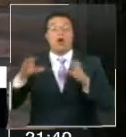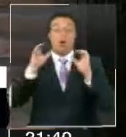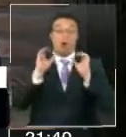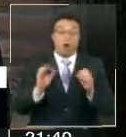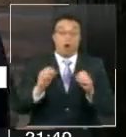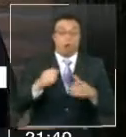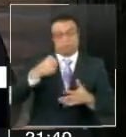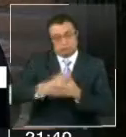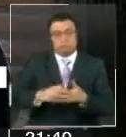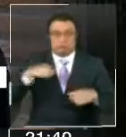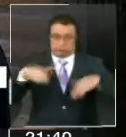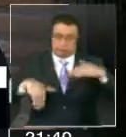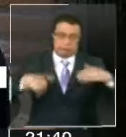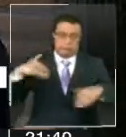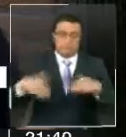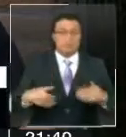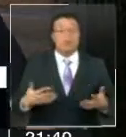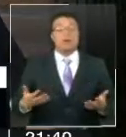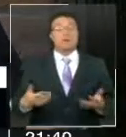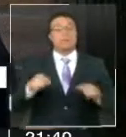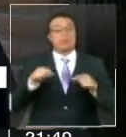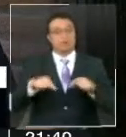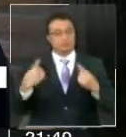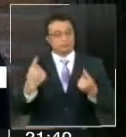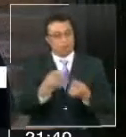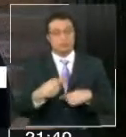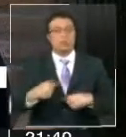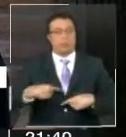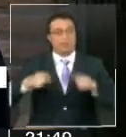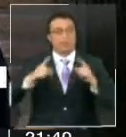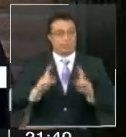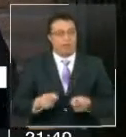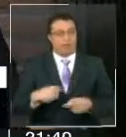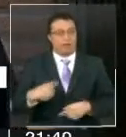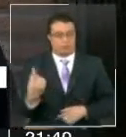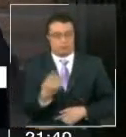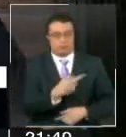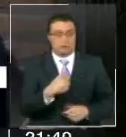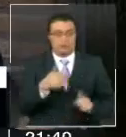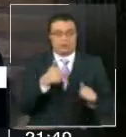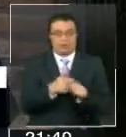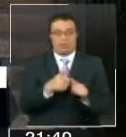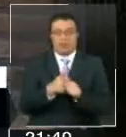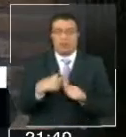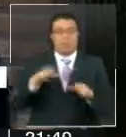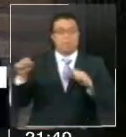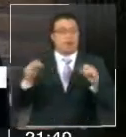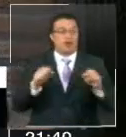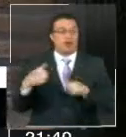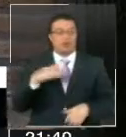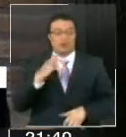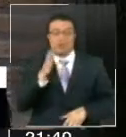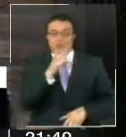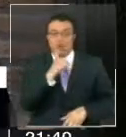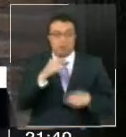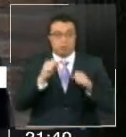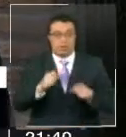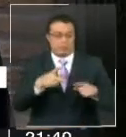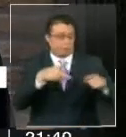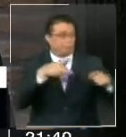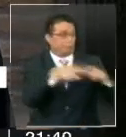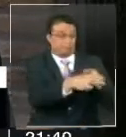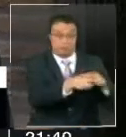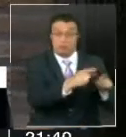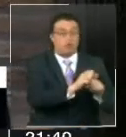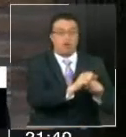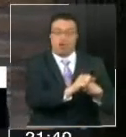o la pelea. Yo creo que hoy día nosotros como sector no tenemos el respaldo político para poder parar un proceso como